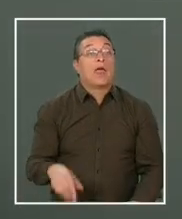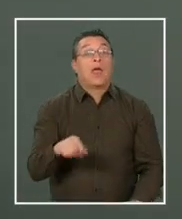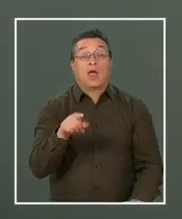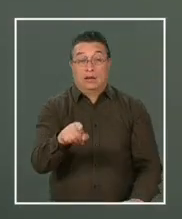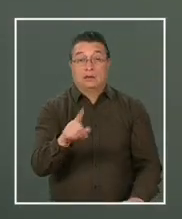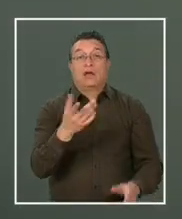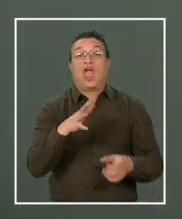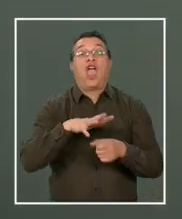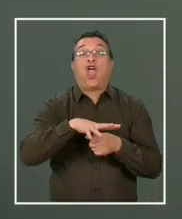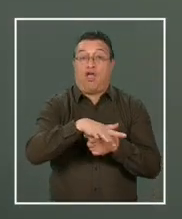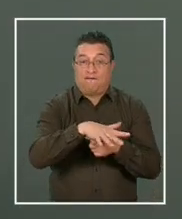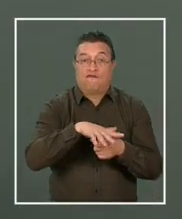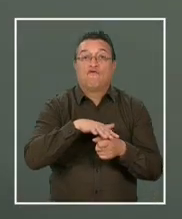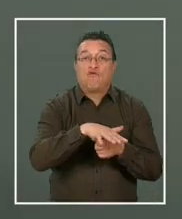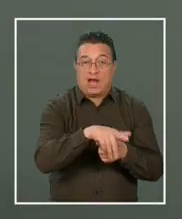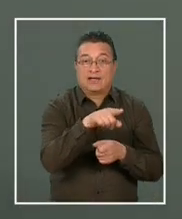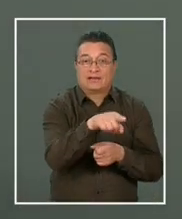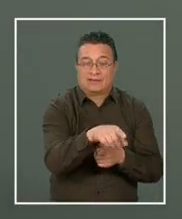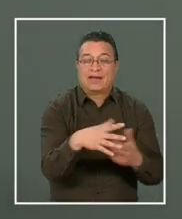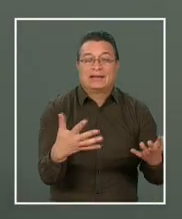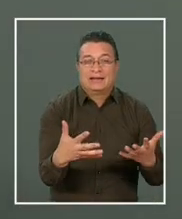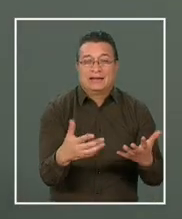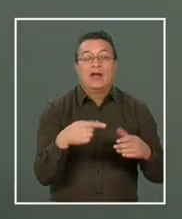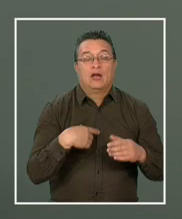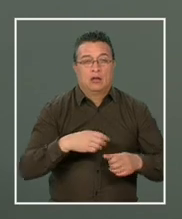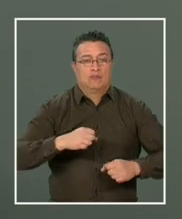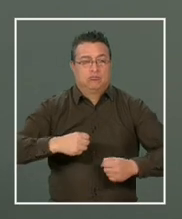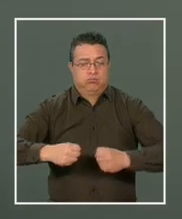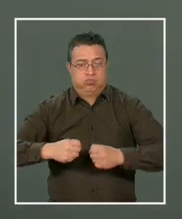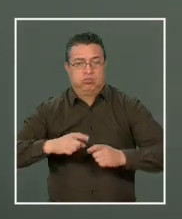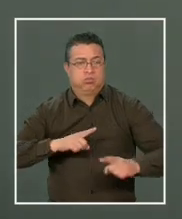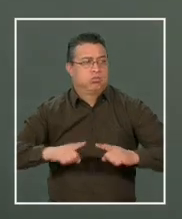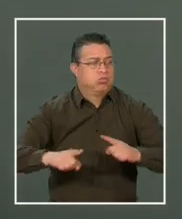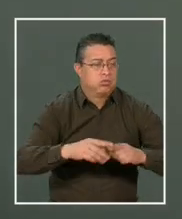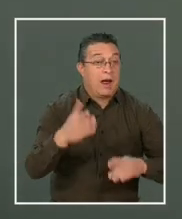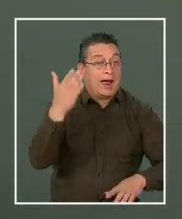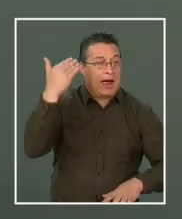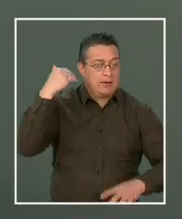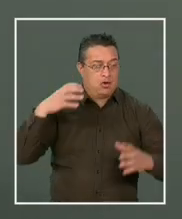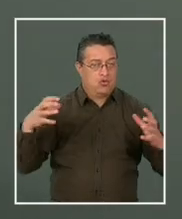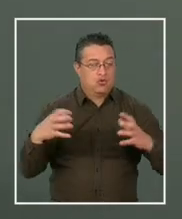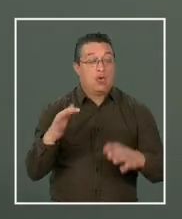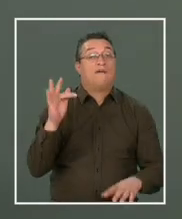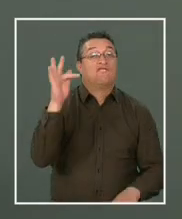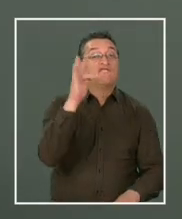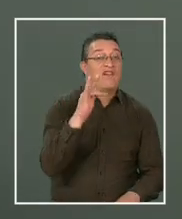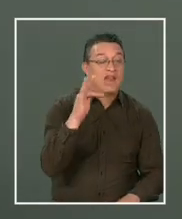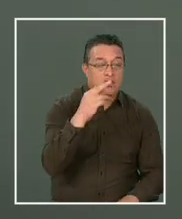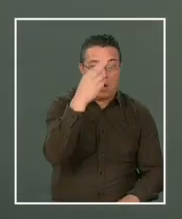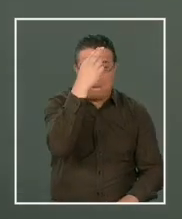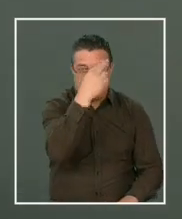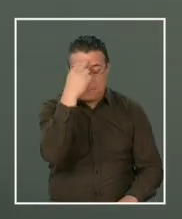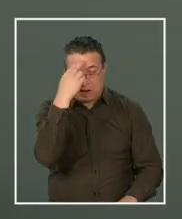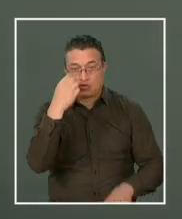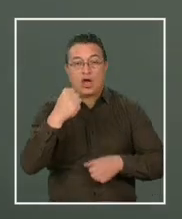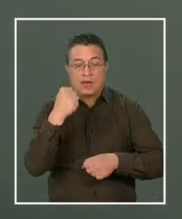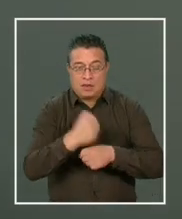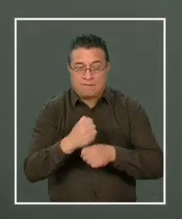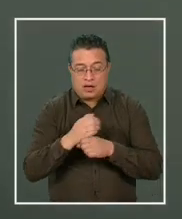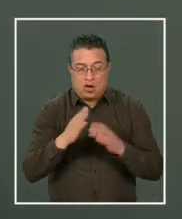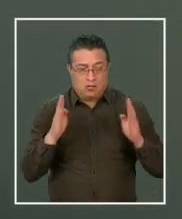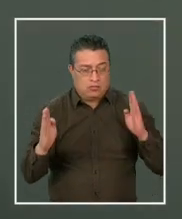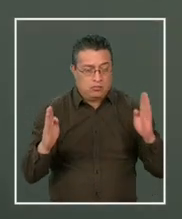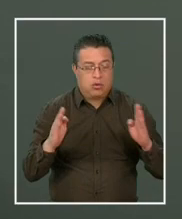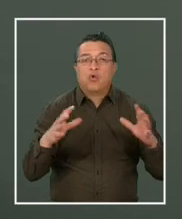influido fundamentalmente el operativo fuerte que hicimos durante los meses de febrero y marzo con una fuerza de tarea